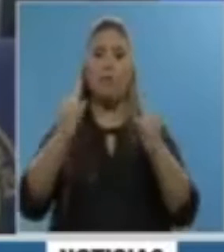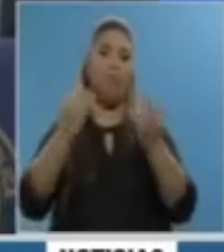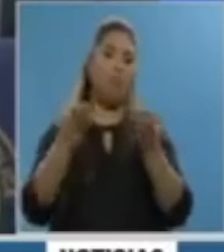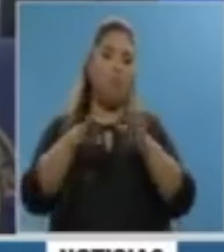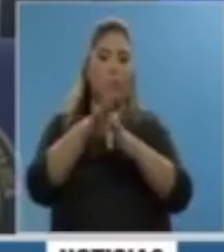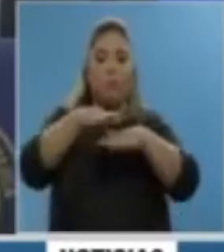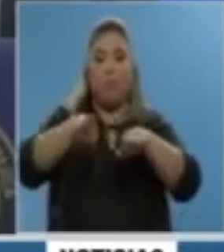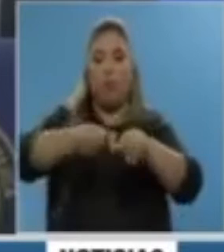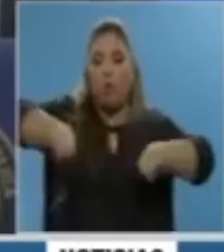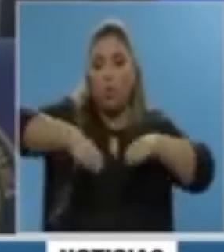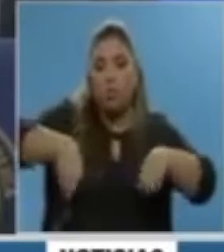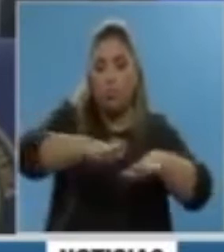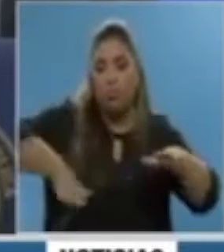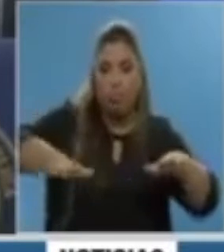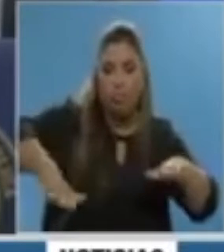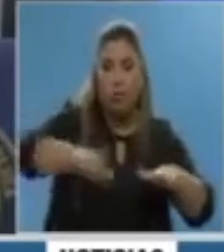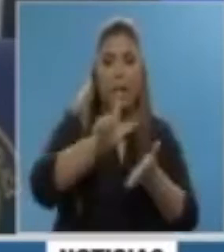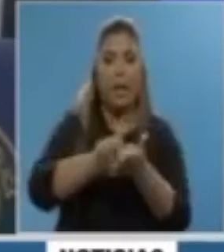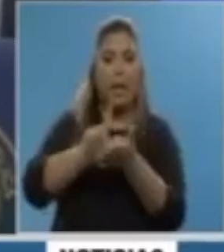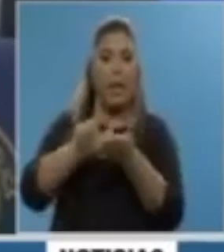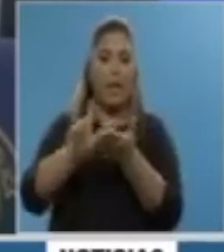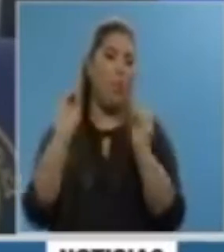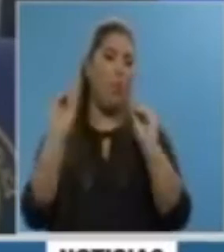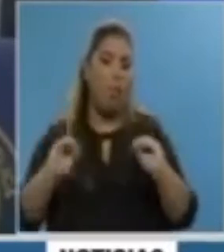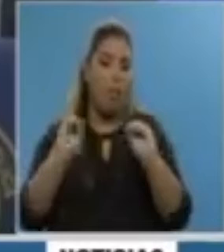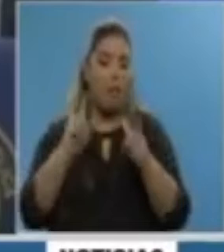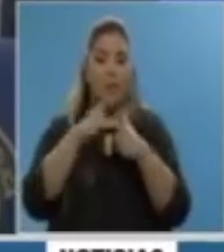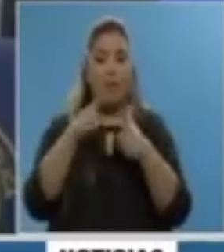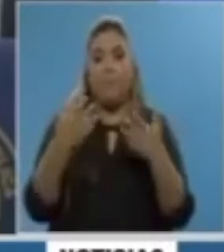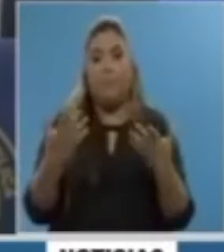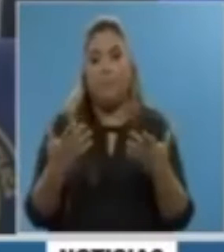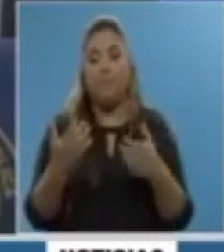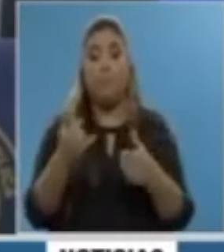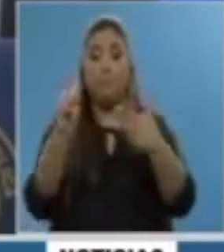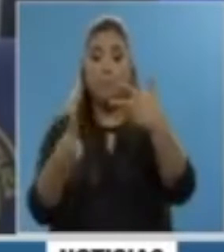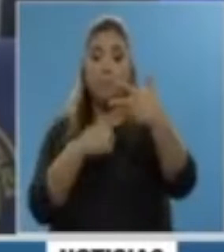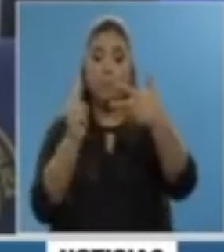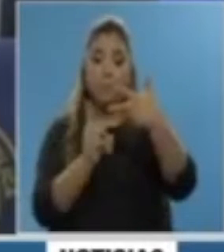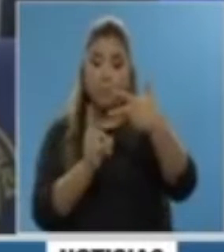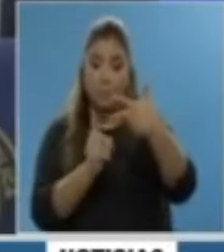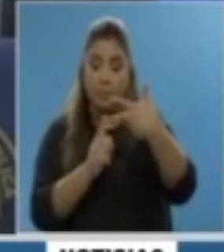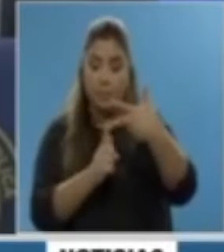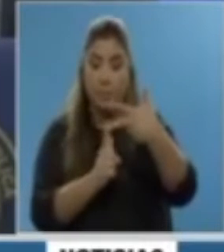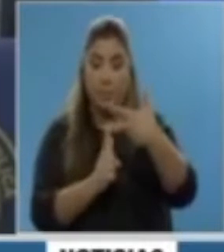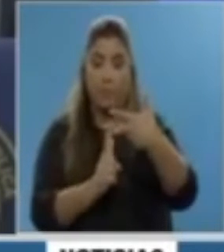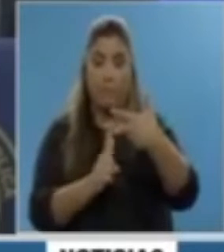superficies que puedan favorecer el contagio. Y el tercero, que es todavía el que estamos esperando, que es